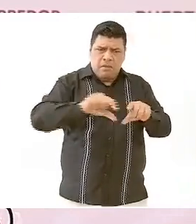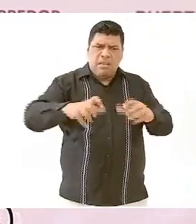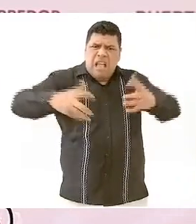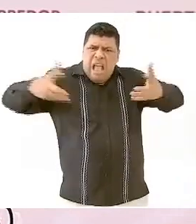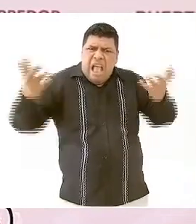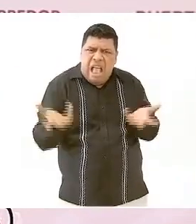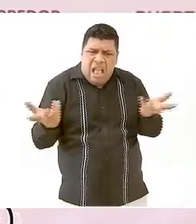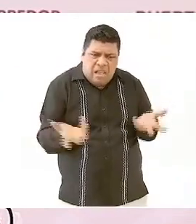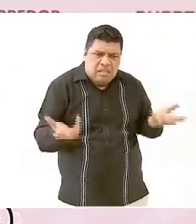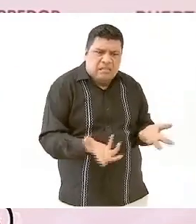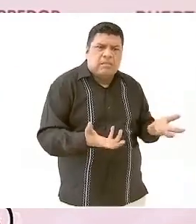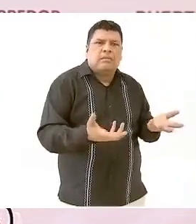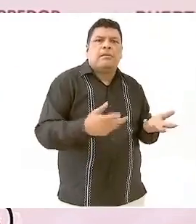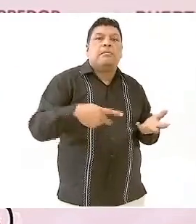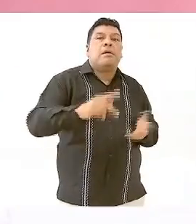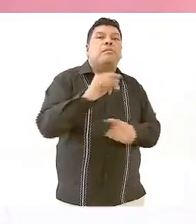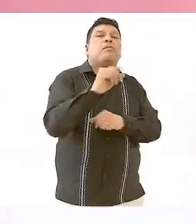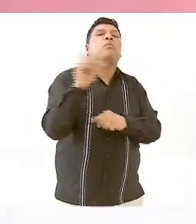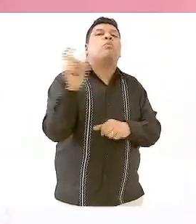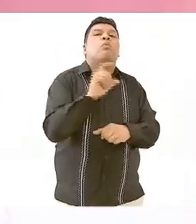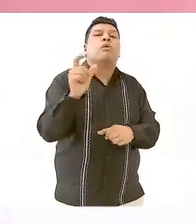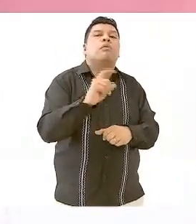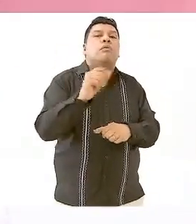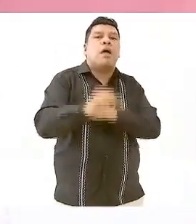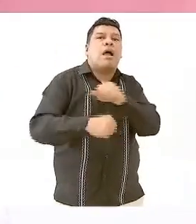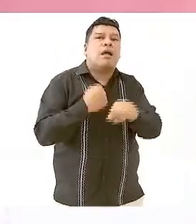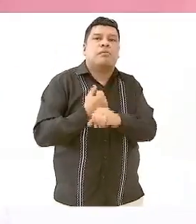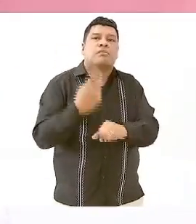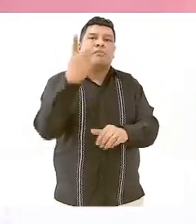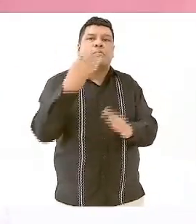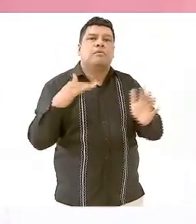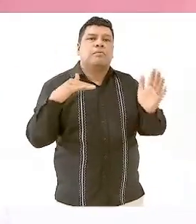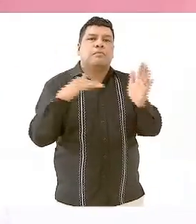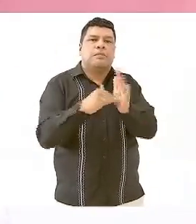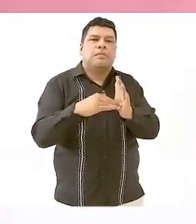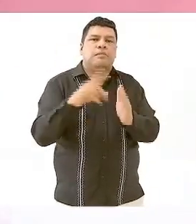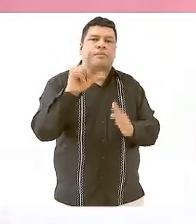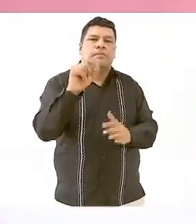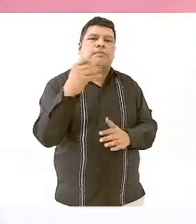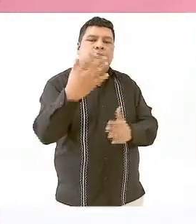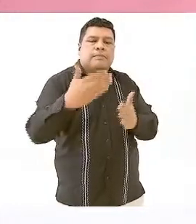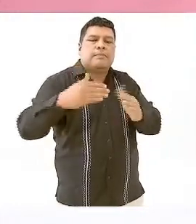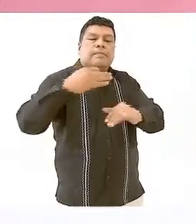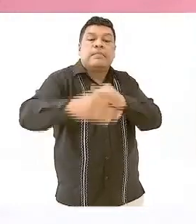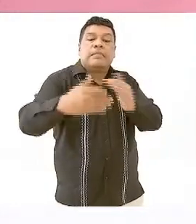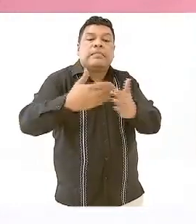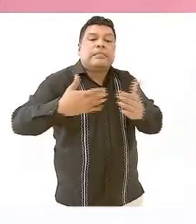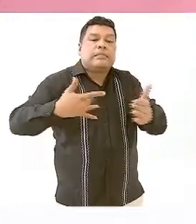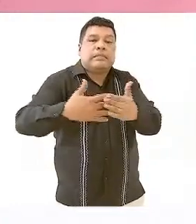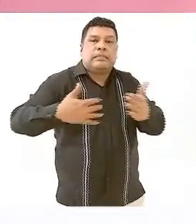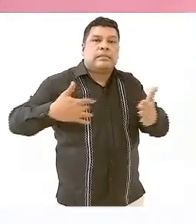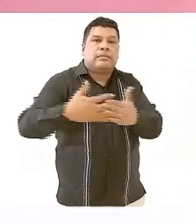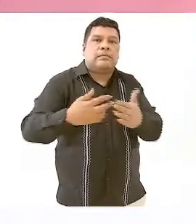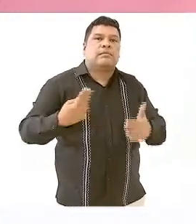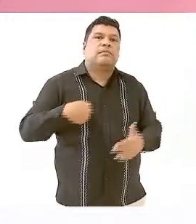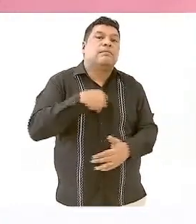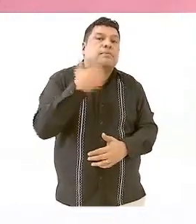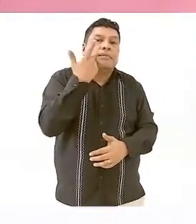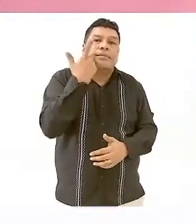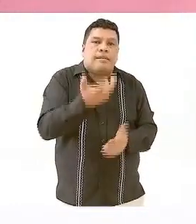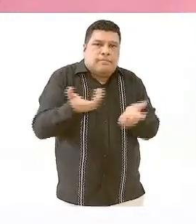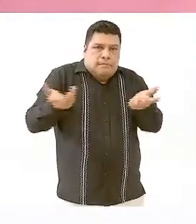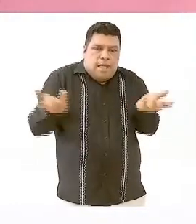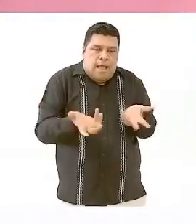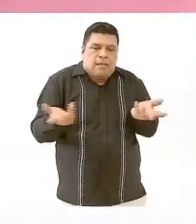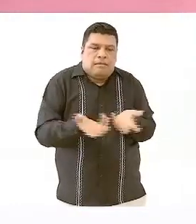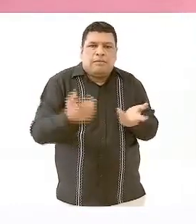materia prima, pero a finales del 23, ese es el plan. A finales del 23